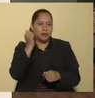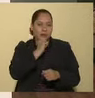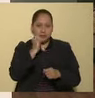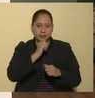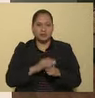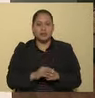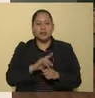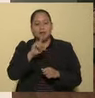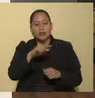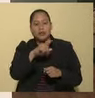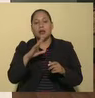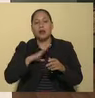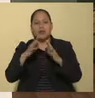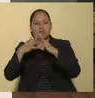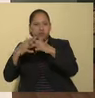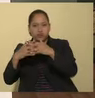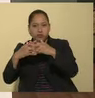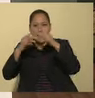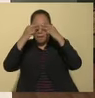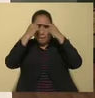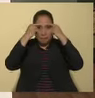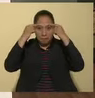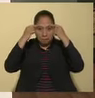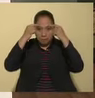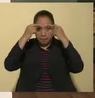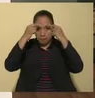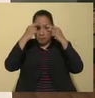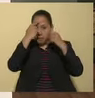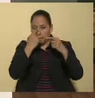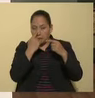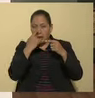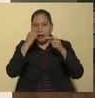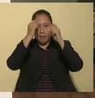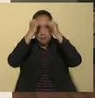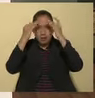Y luego está el cutis mixto, que puede brillar en la zona T, pero